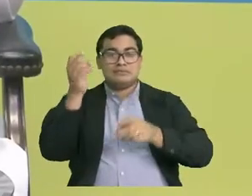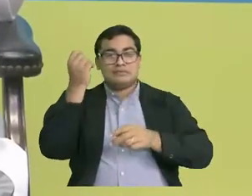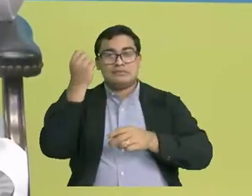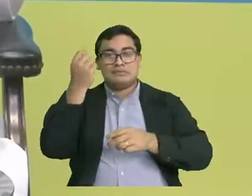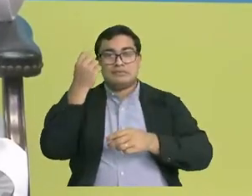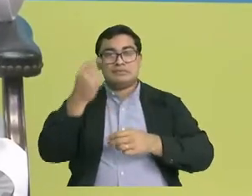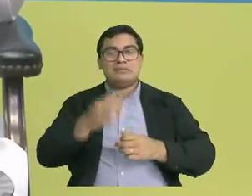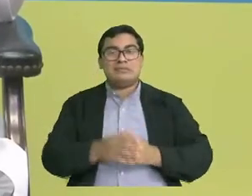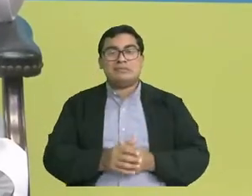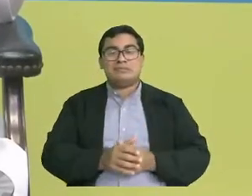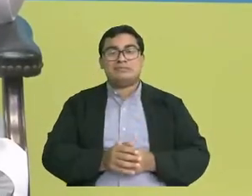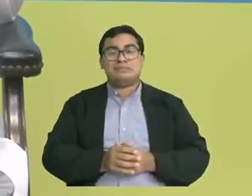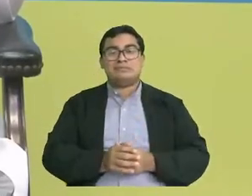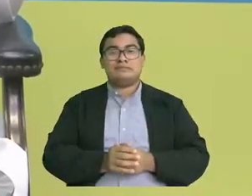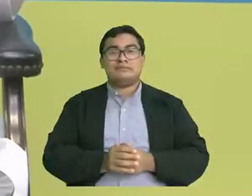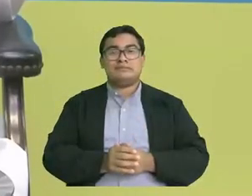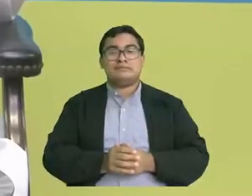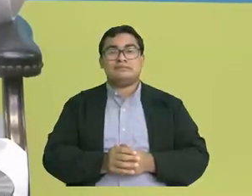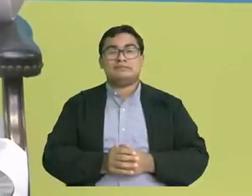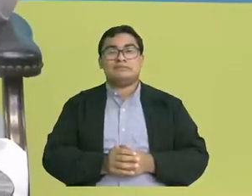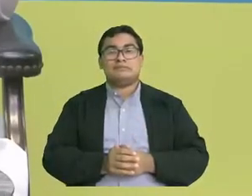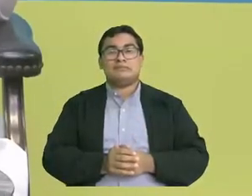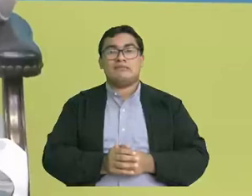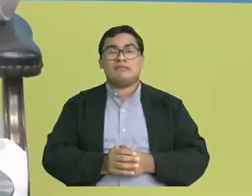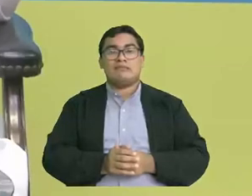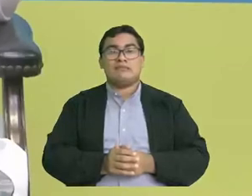comprenda. Entonces,